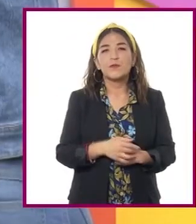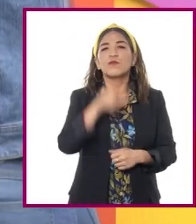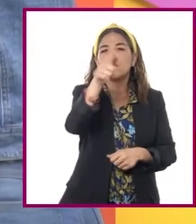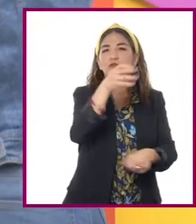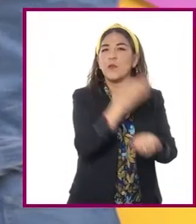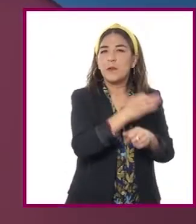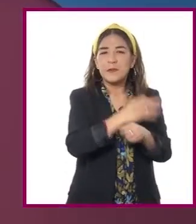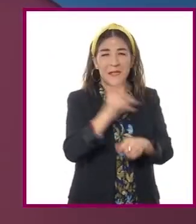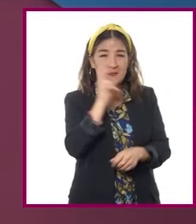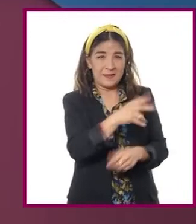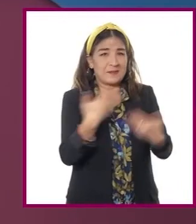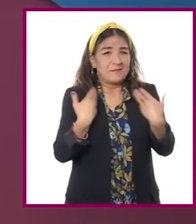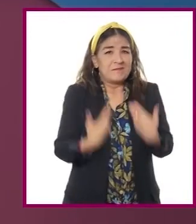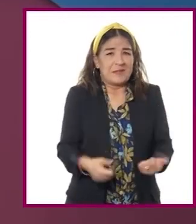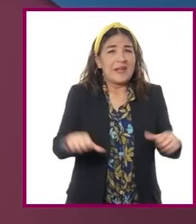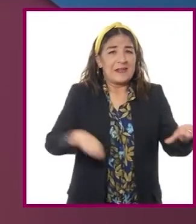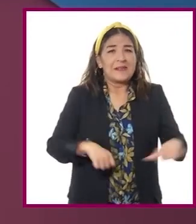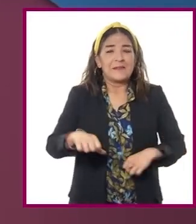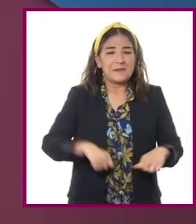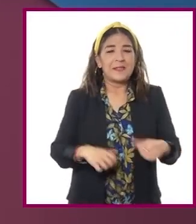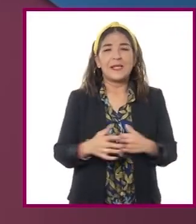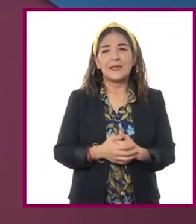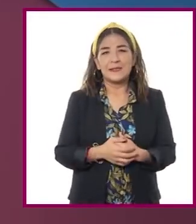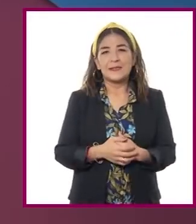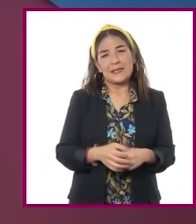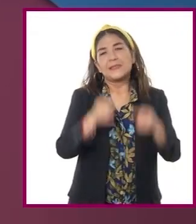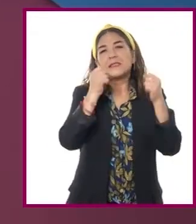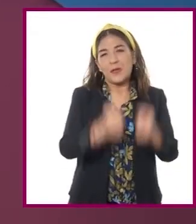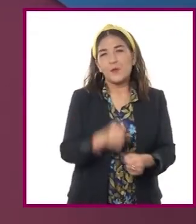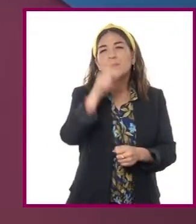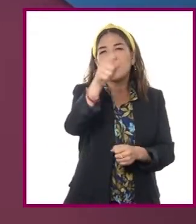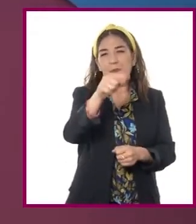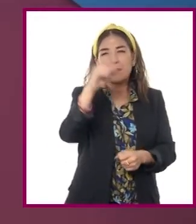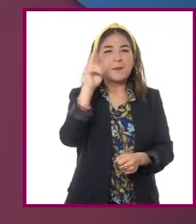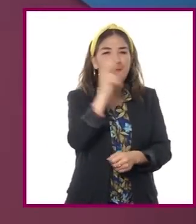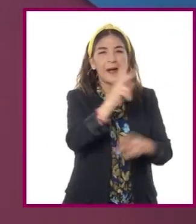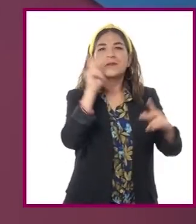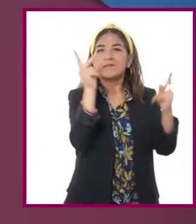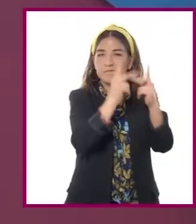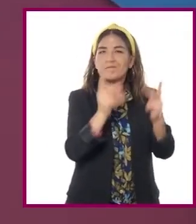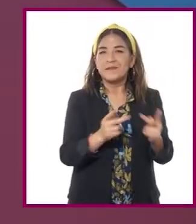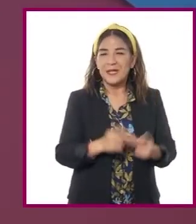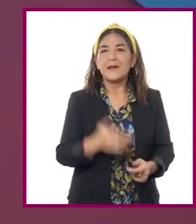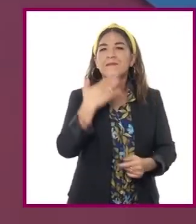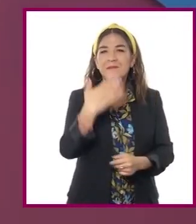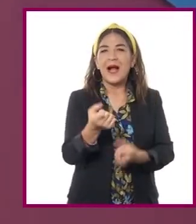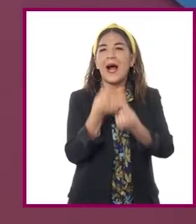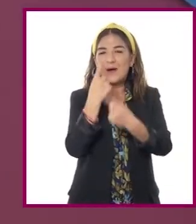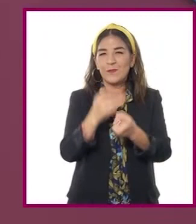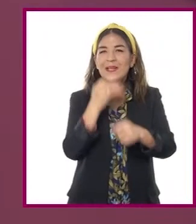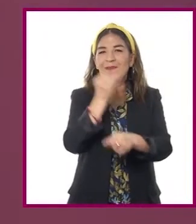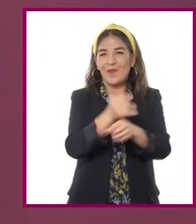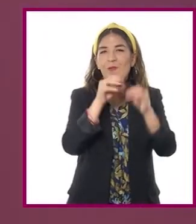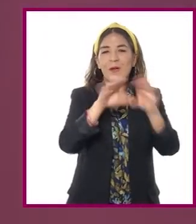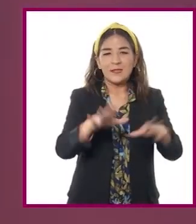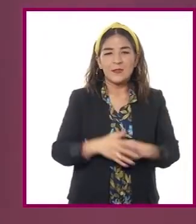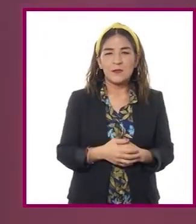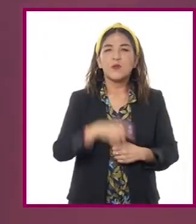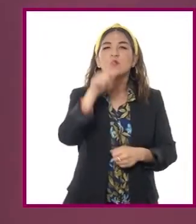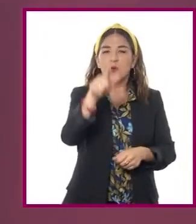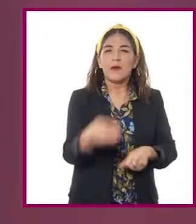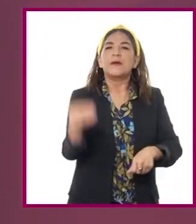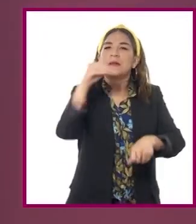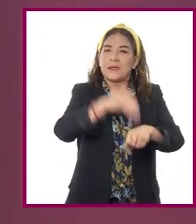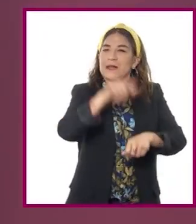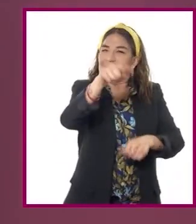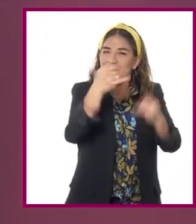hasta aquí? Seguramente también han coincidido en algunos puntos. Entonces, coloquen su